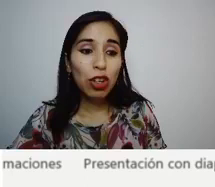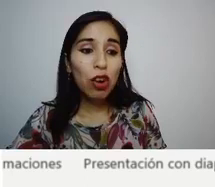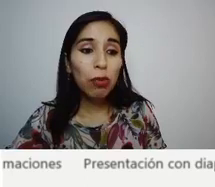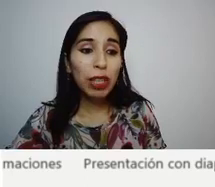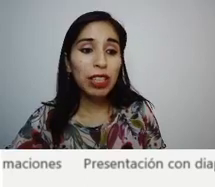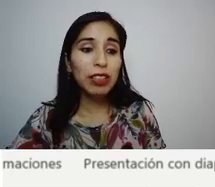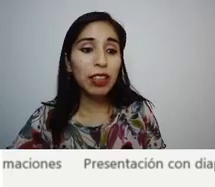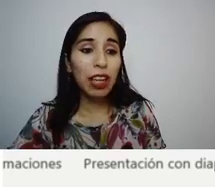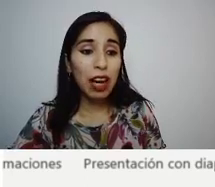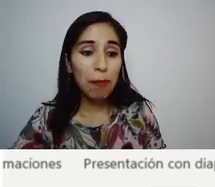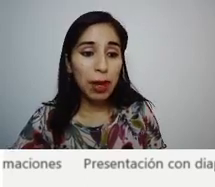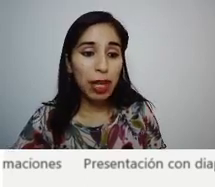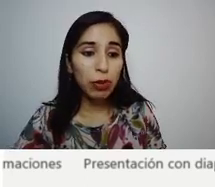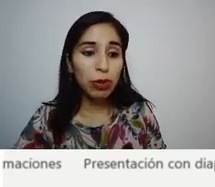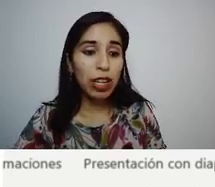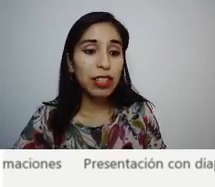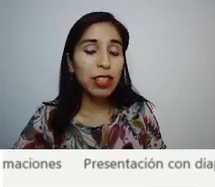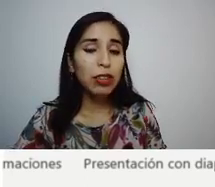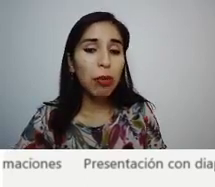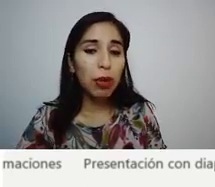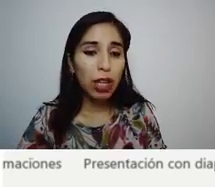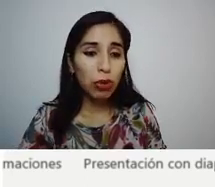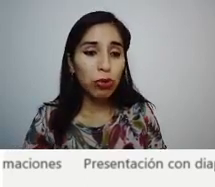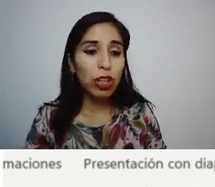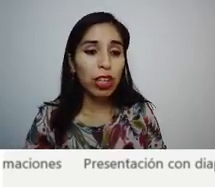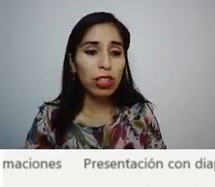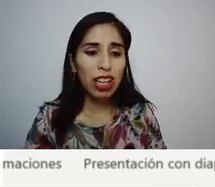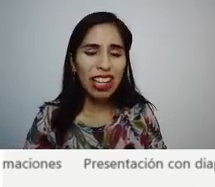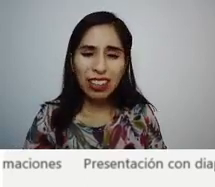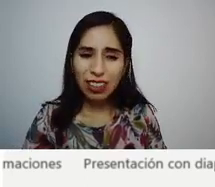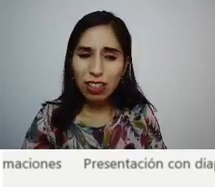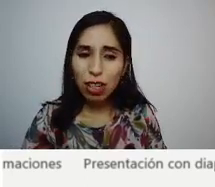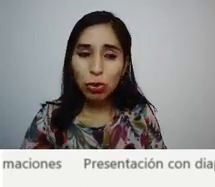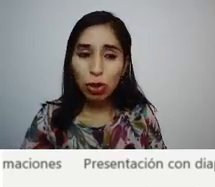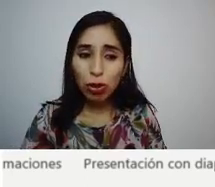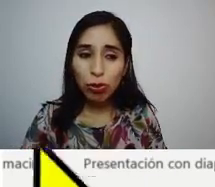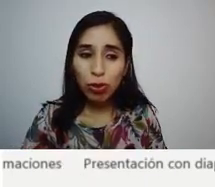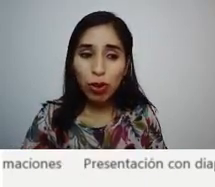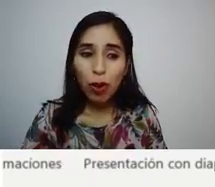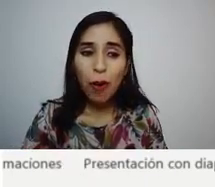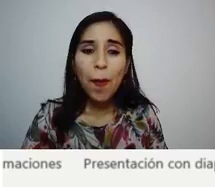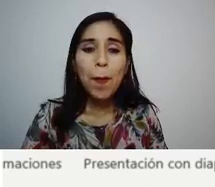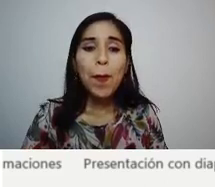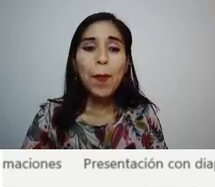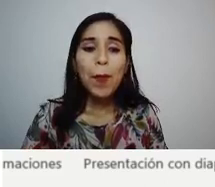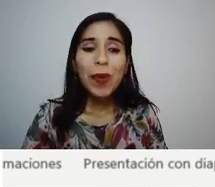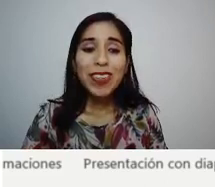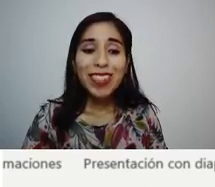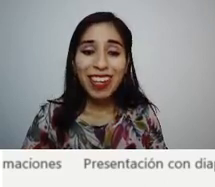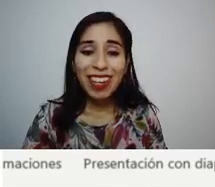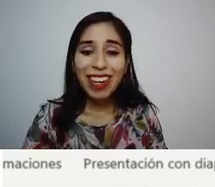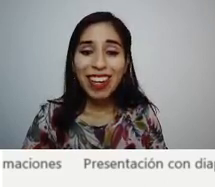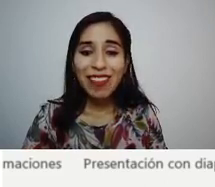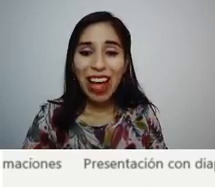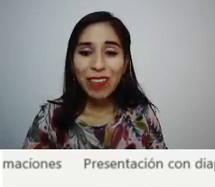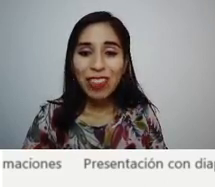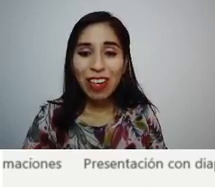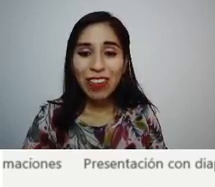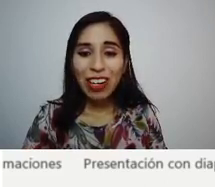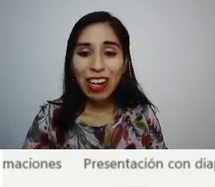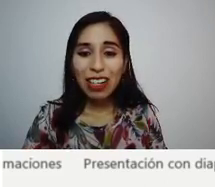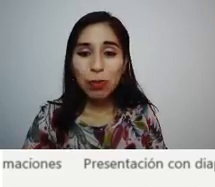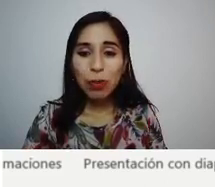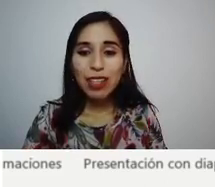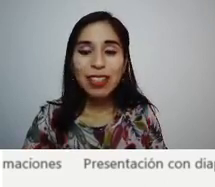el guión me dicen el menos el signo menos excelente están seguros y vamos